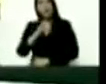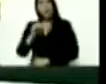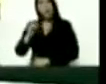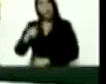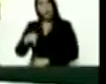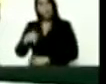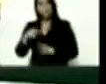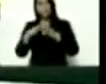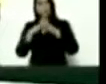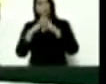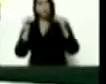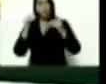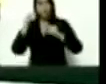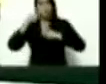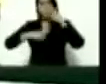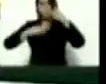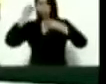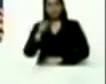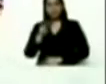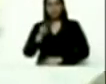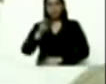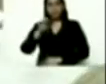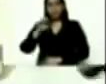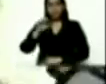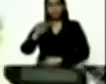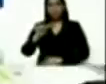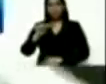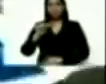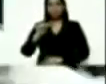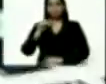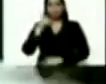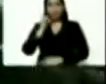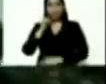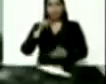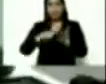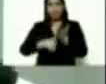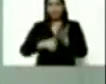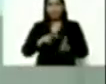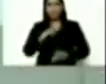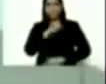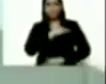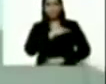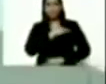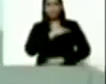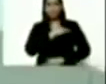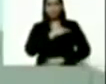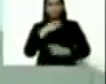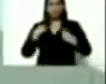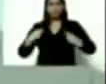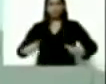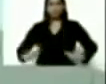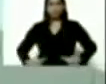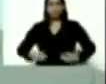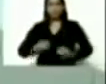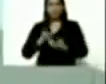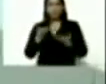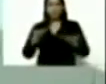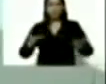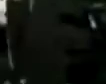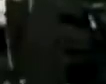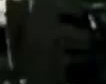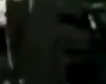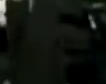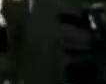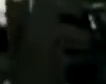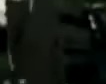toda su planificación operativa. Asegura que los detenidos estadounidenses trabajaban para Silvercorp, dirigida por